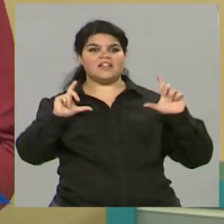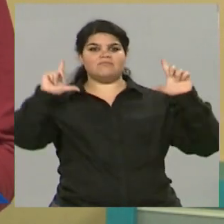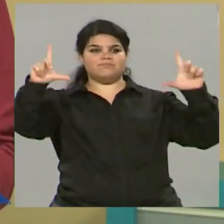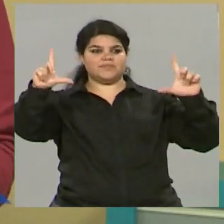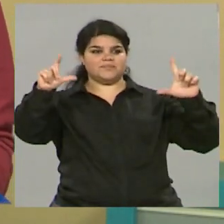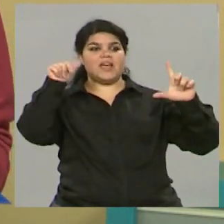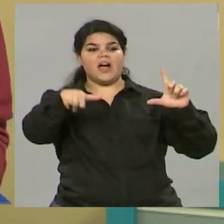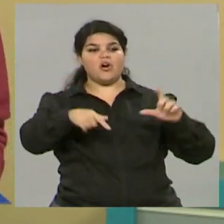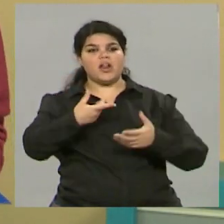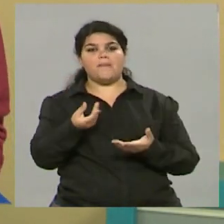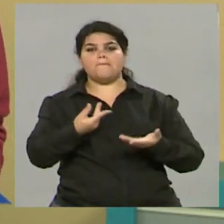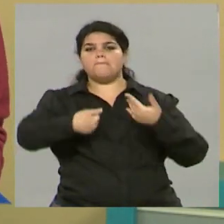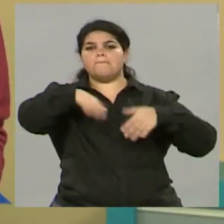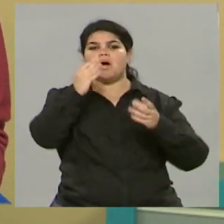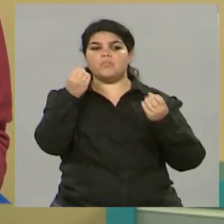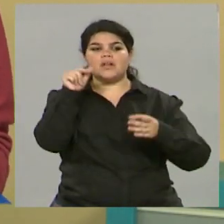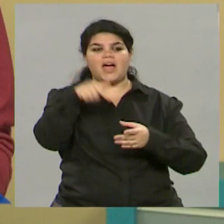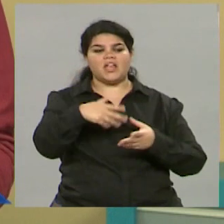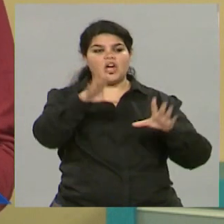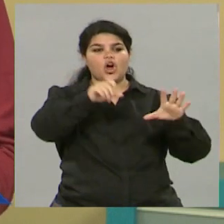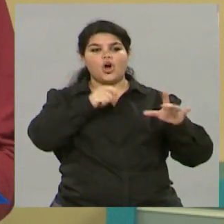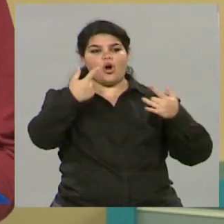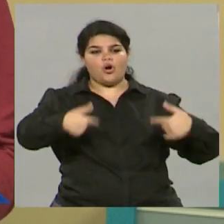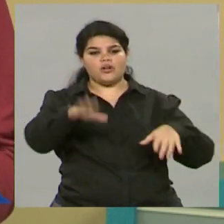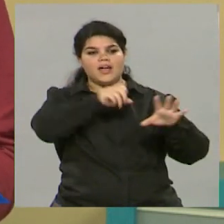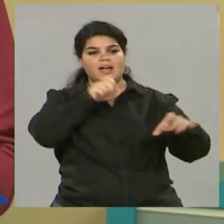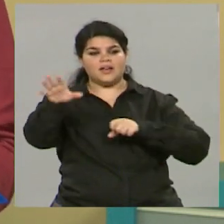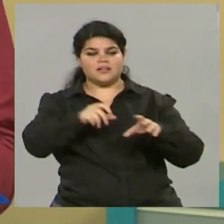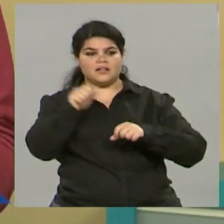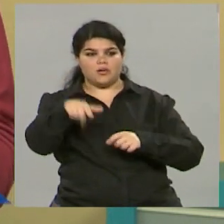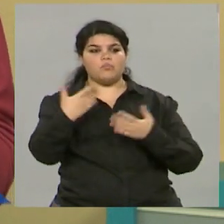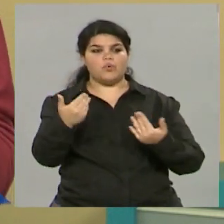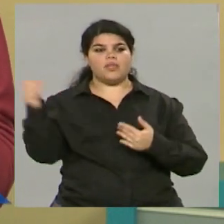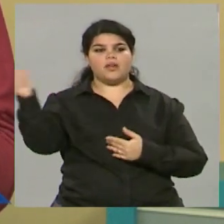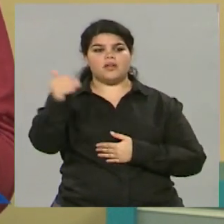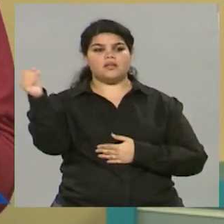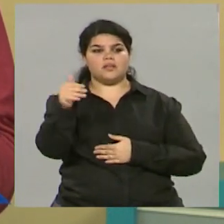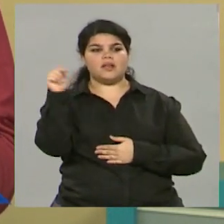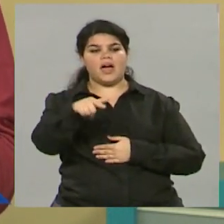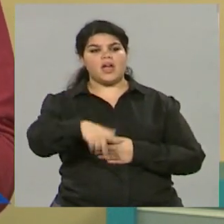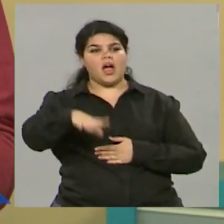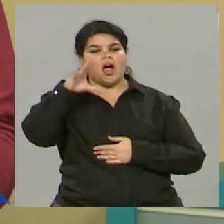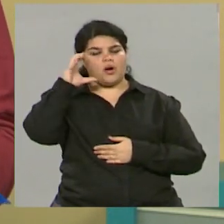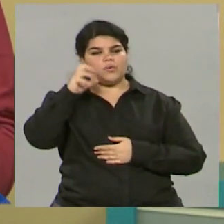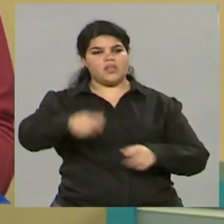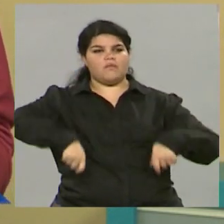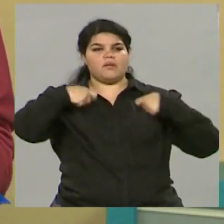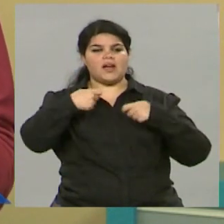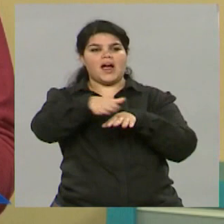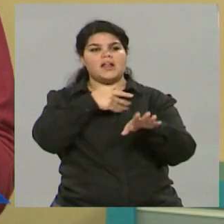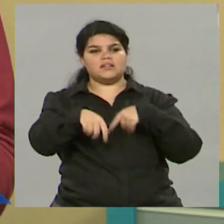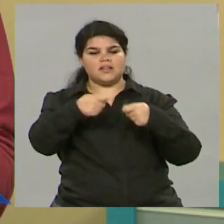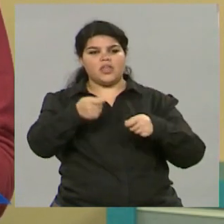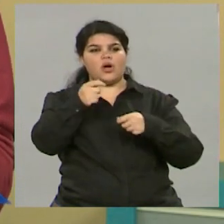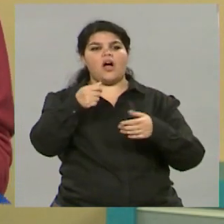agranda la apuesta porque hay una colecta solidaria de la cual puedes participar. Recordamos entonces, con ropa de abrigo, frazadas, calzados, alimentos